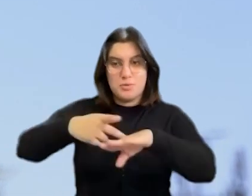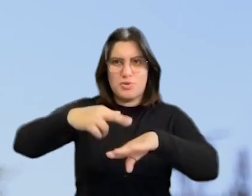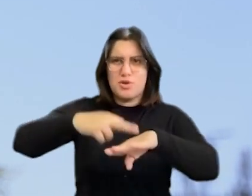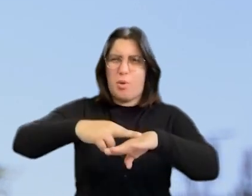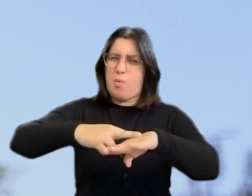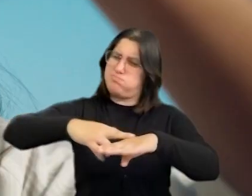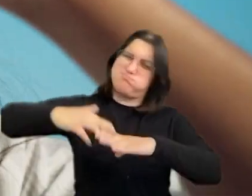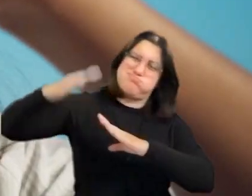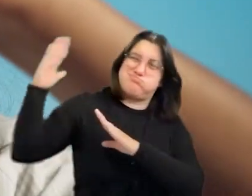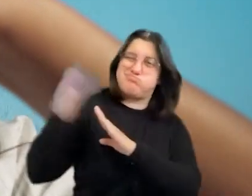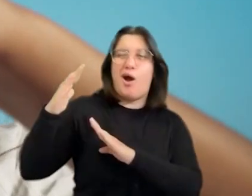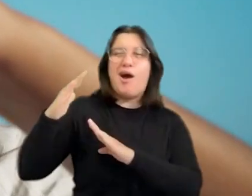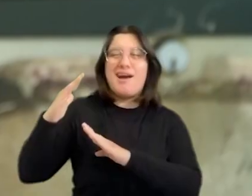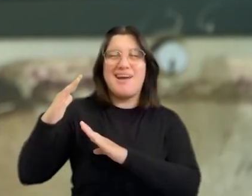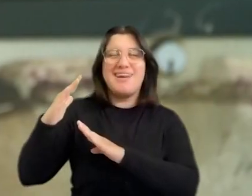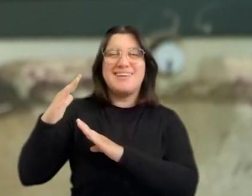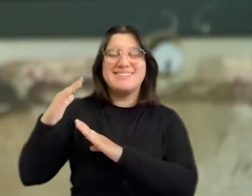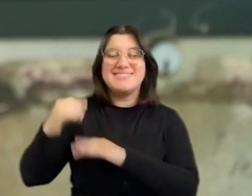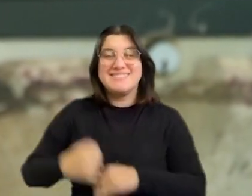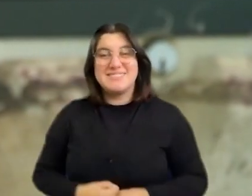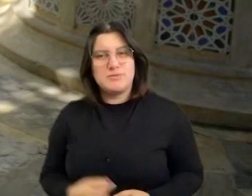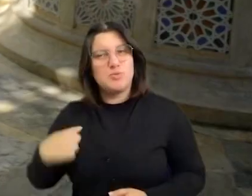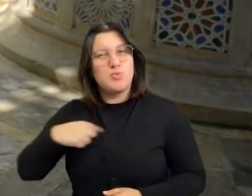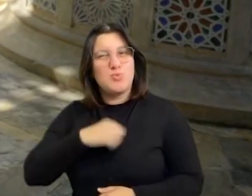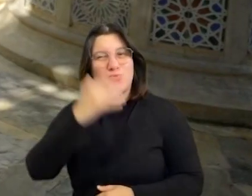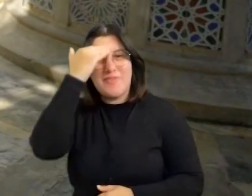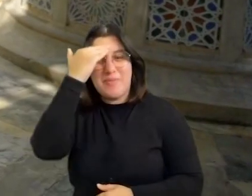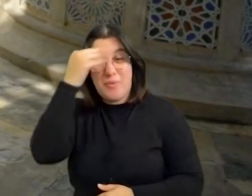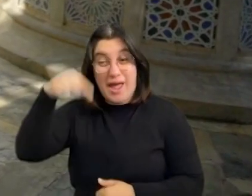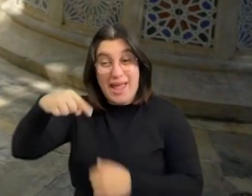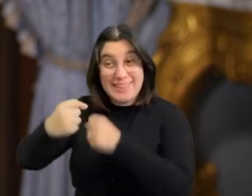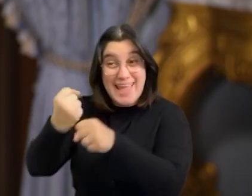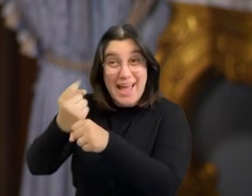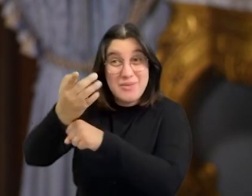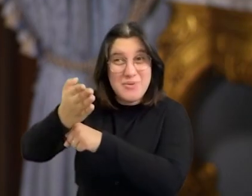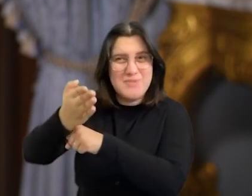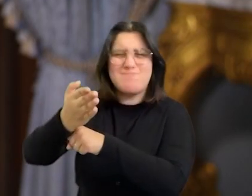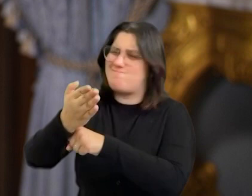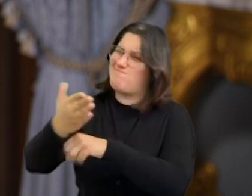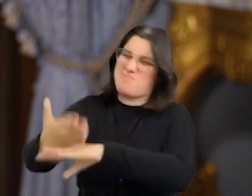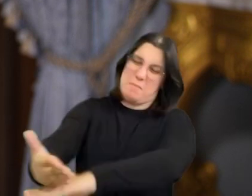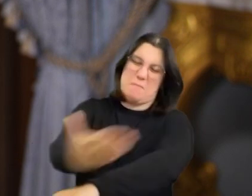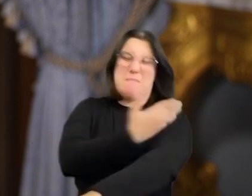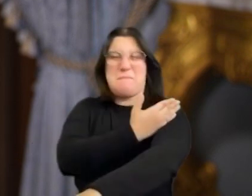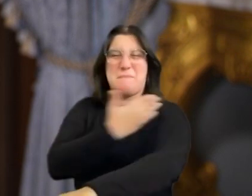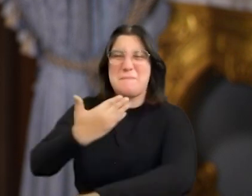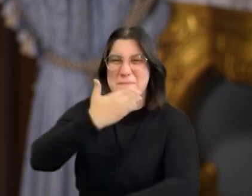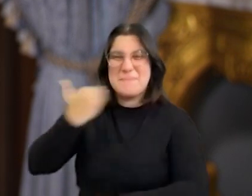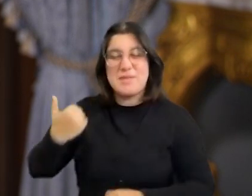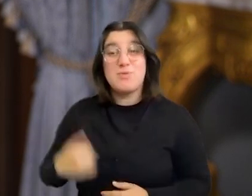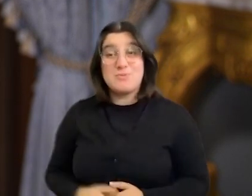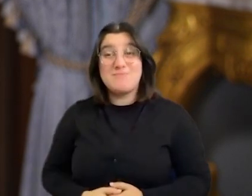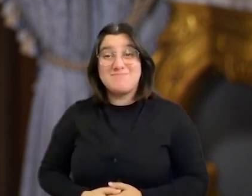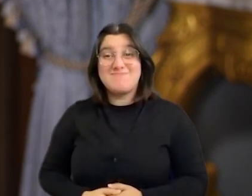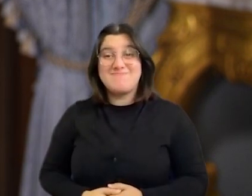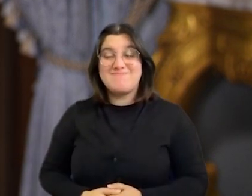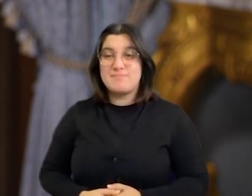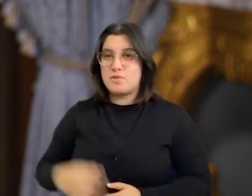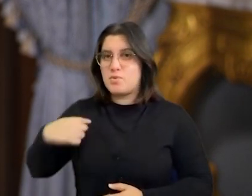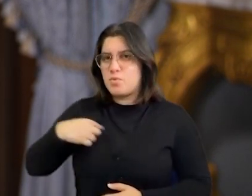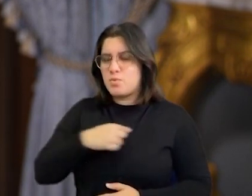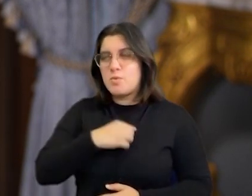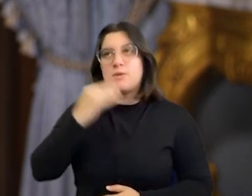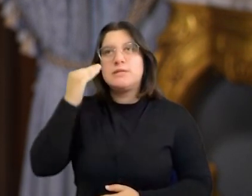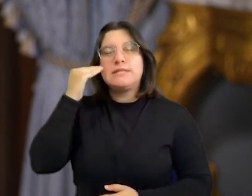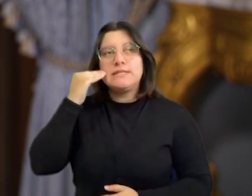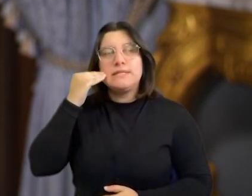el 2021 y por eso sabemos que el nuevo año va a ser aún mejor. Además, nos llena de confianza el saber que a